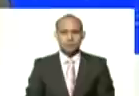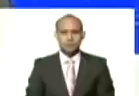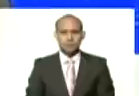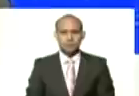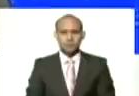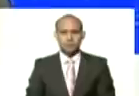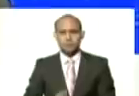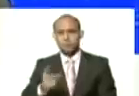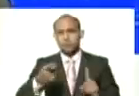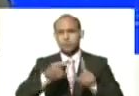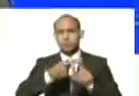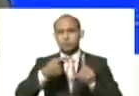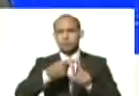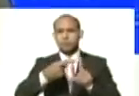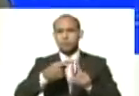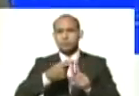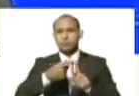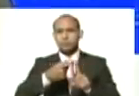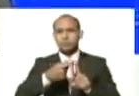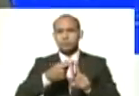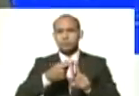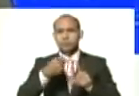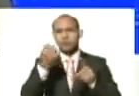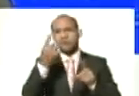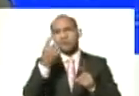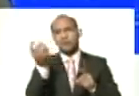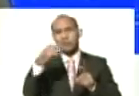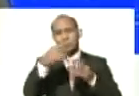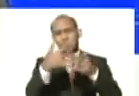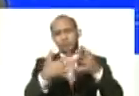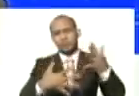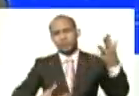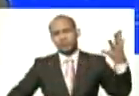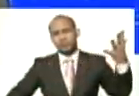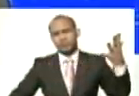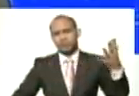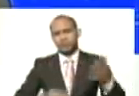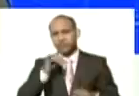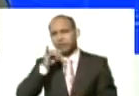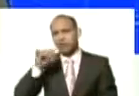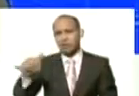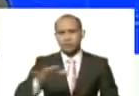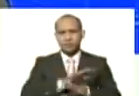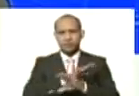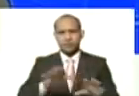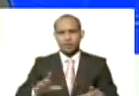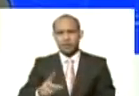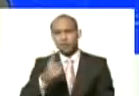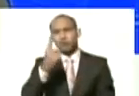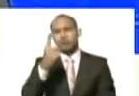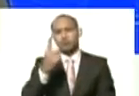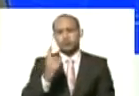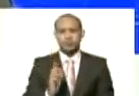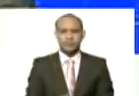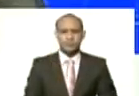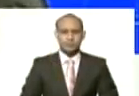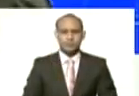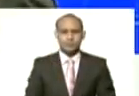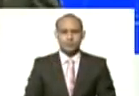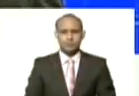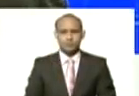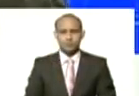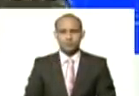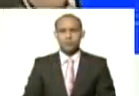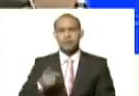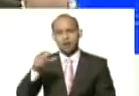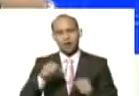Es uno de varios casos que hemos denunciado. Uno apenas. Y de